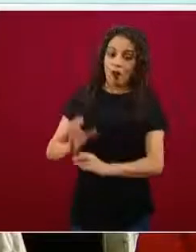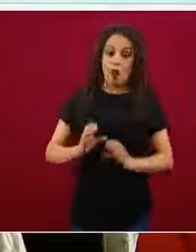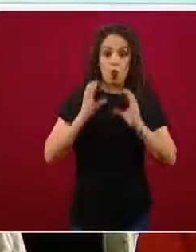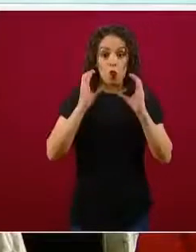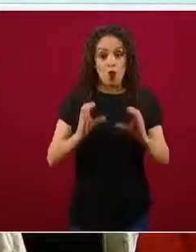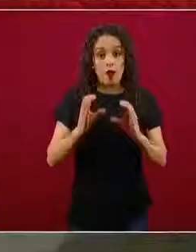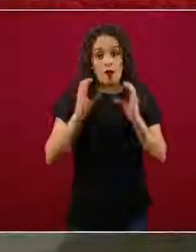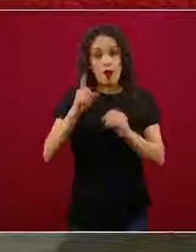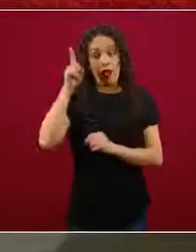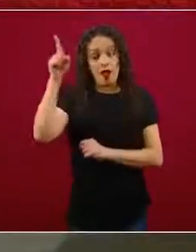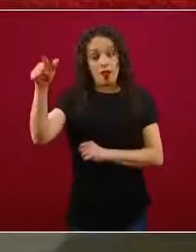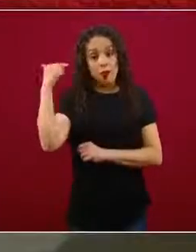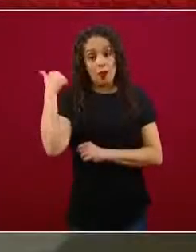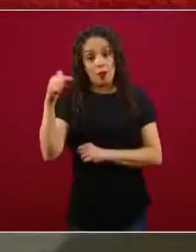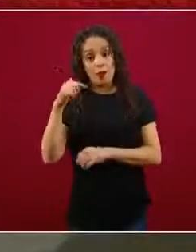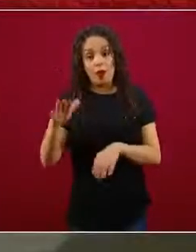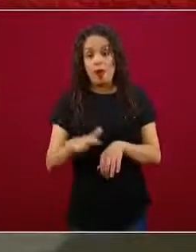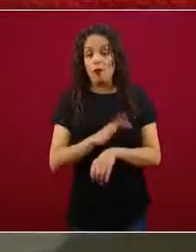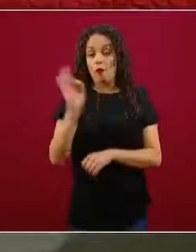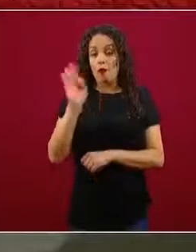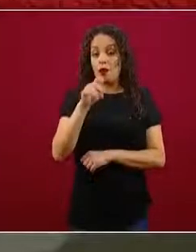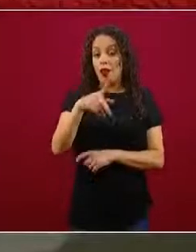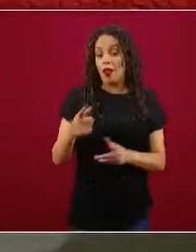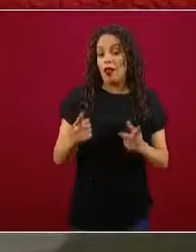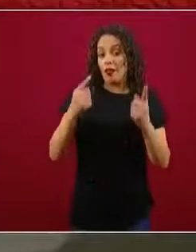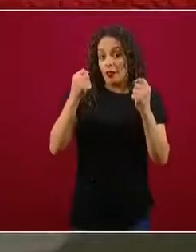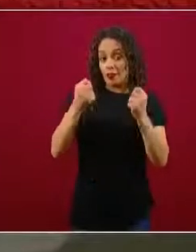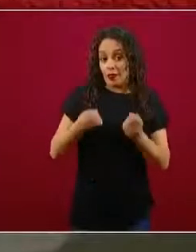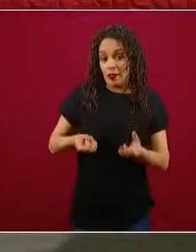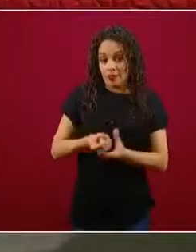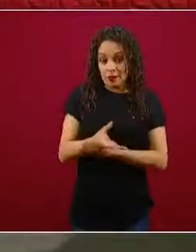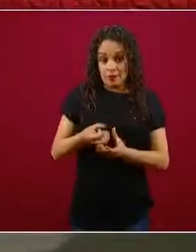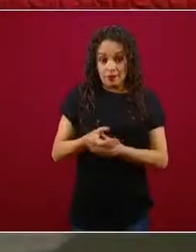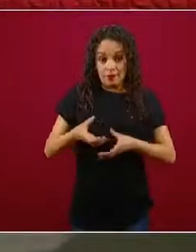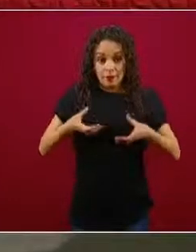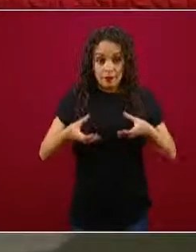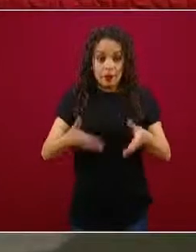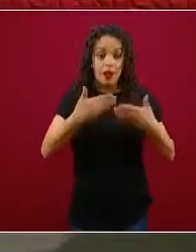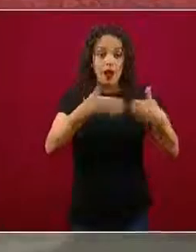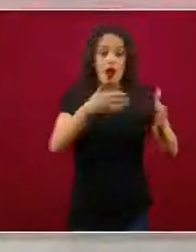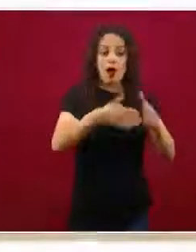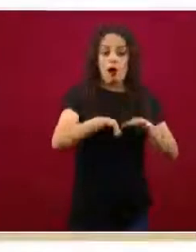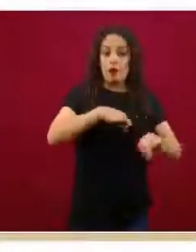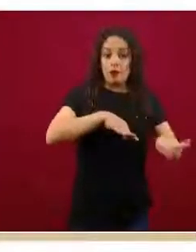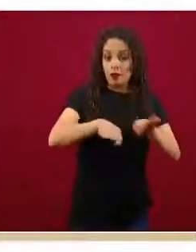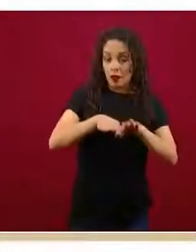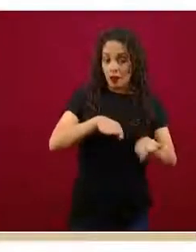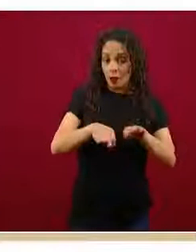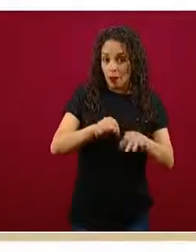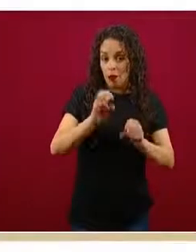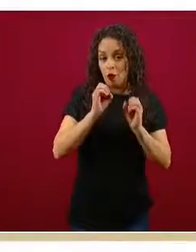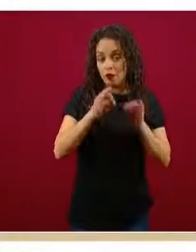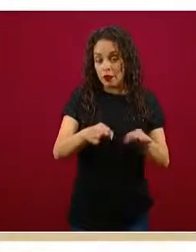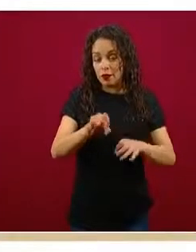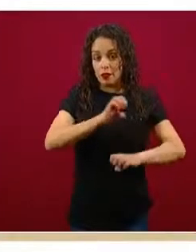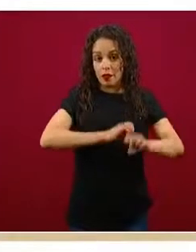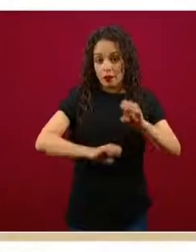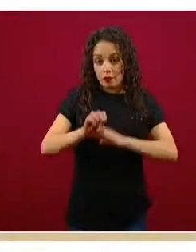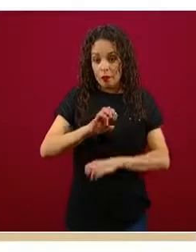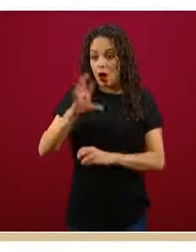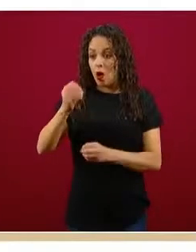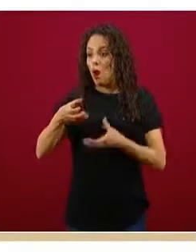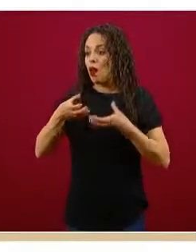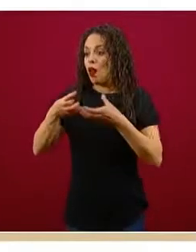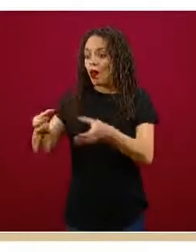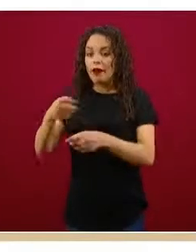redujeran las medidas de restricción de la movilidad en los empleos, en las plazas públicas, en cualquier otra actividad en el espacio